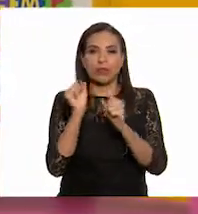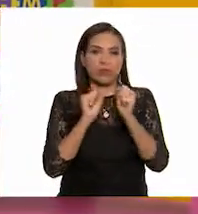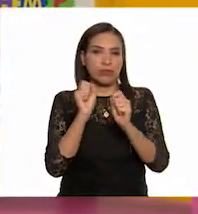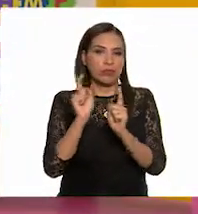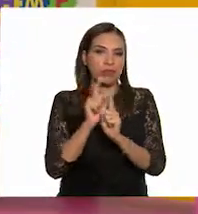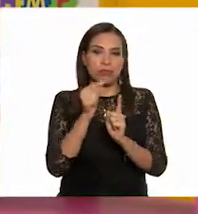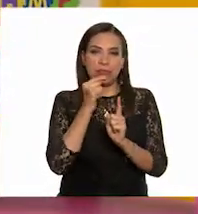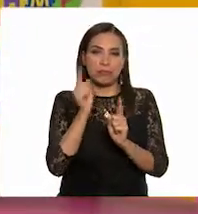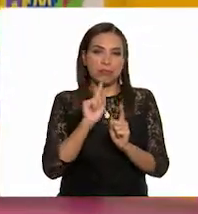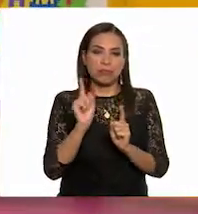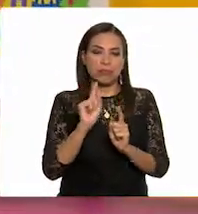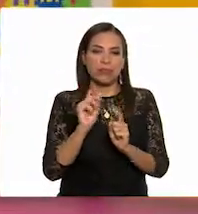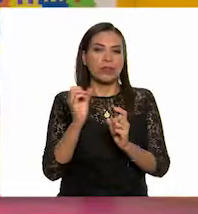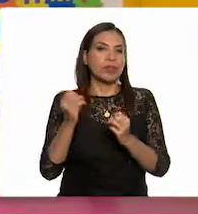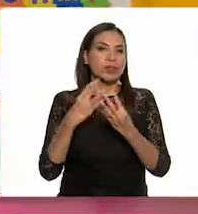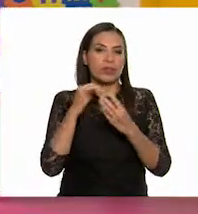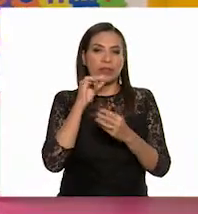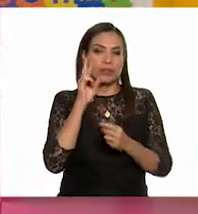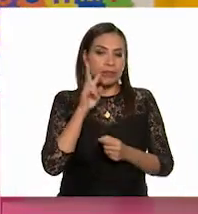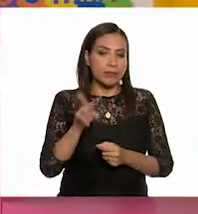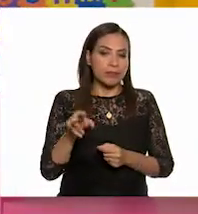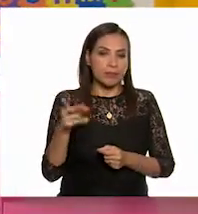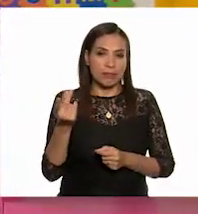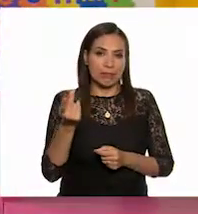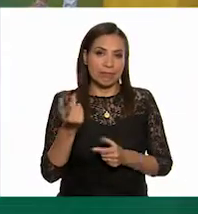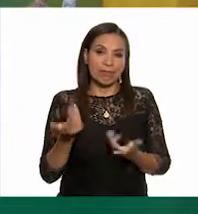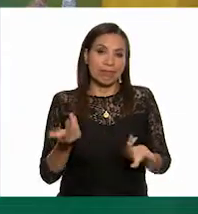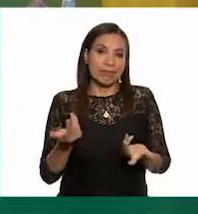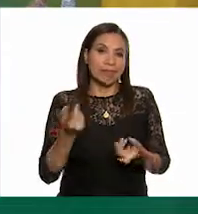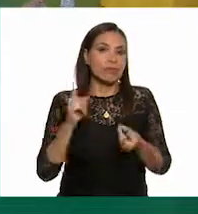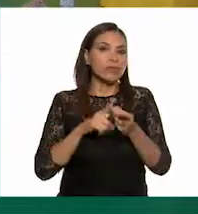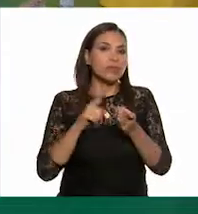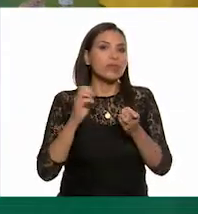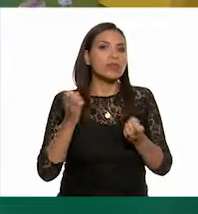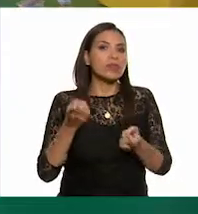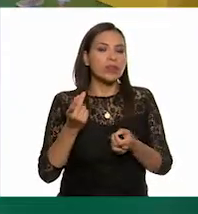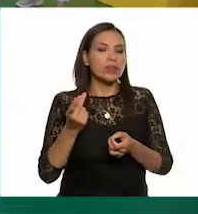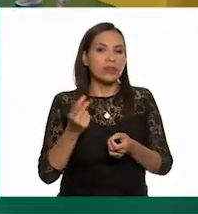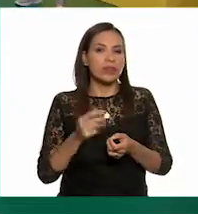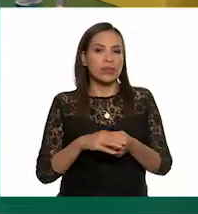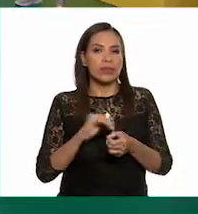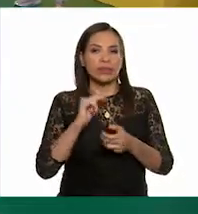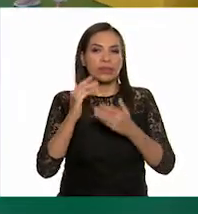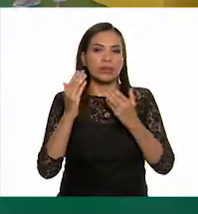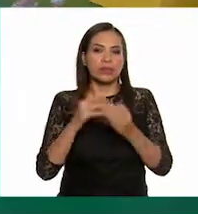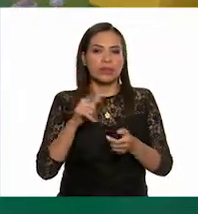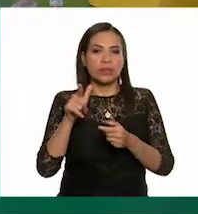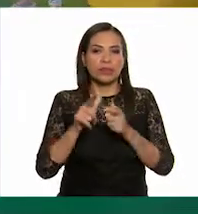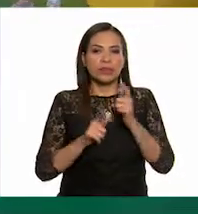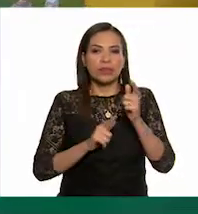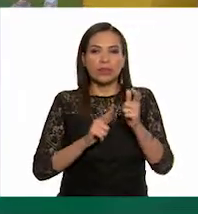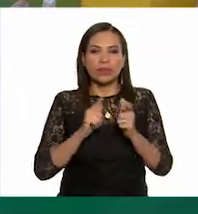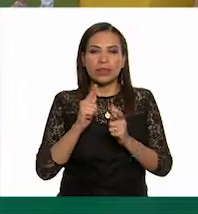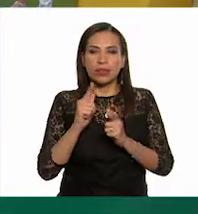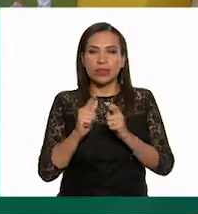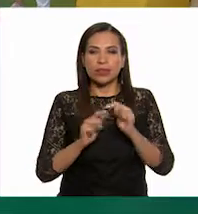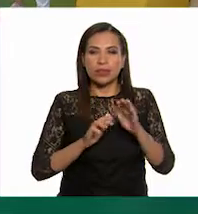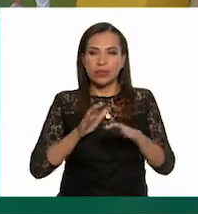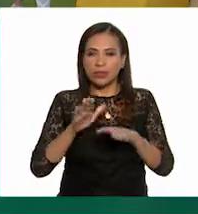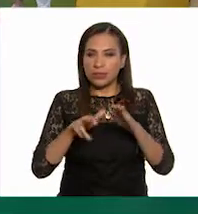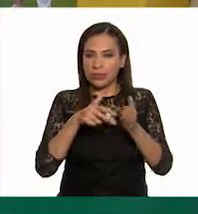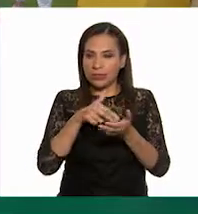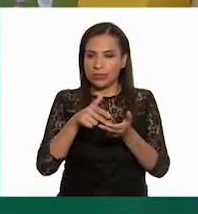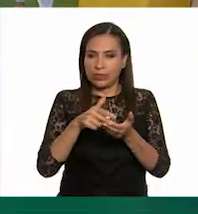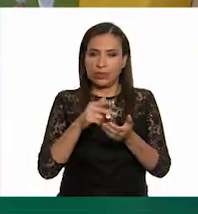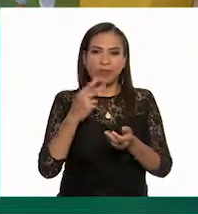demás niños. No dejaba de ver al perrito. ¿A dónde está? Lleva su paso más lento que de